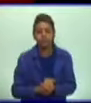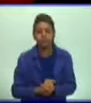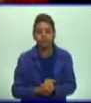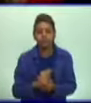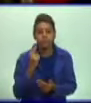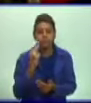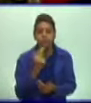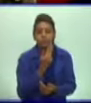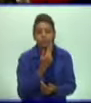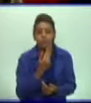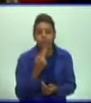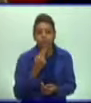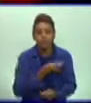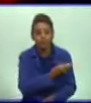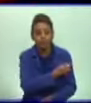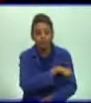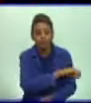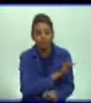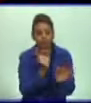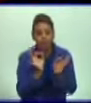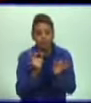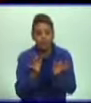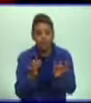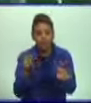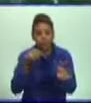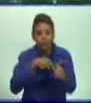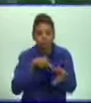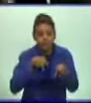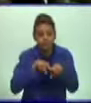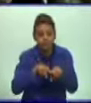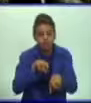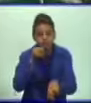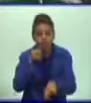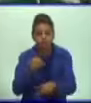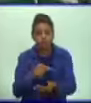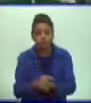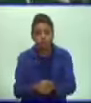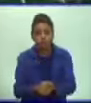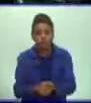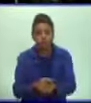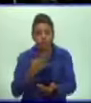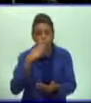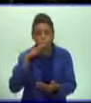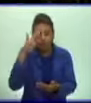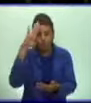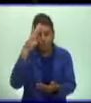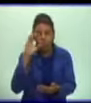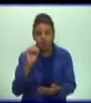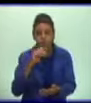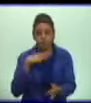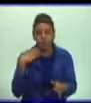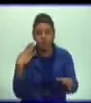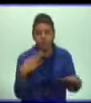Martí, tu pueblo siempre estará contigo. ¡Patria o muerte!